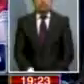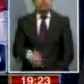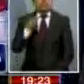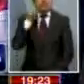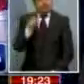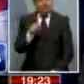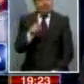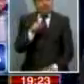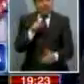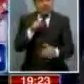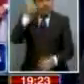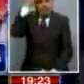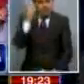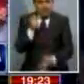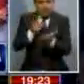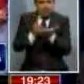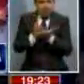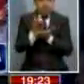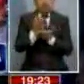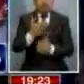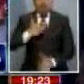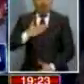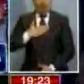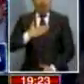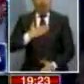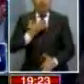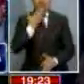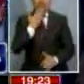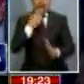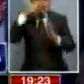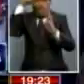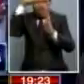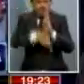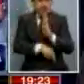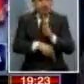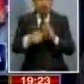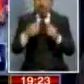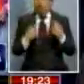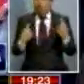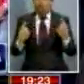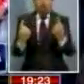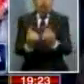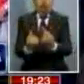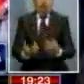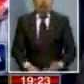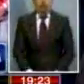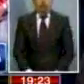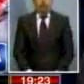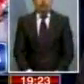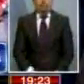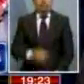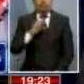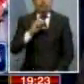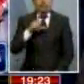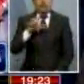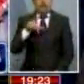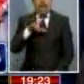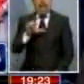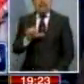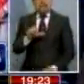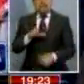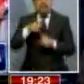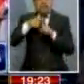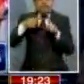Eso que él empezó lo vamos a profundizar en todos los medios. La clase media va a